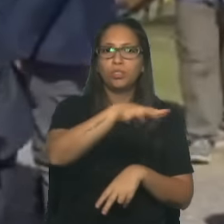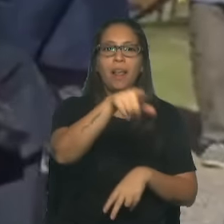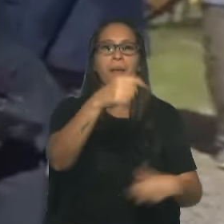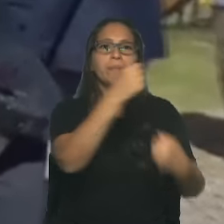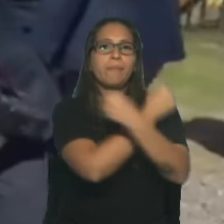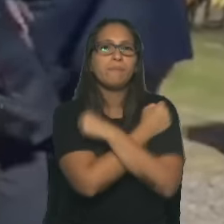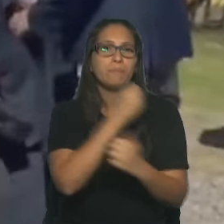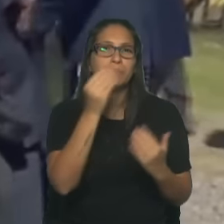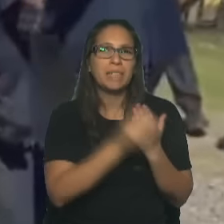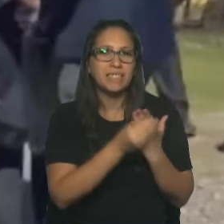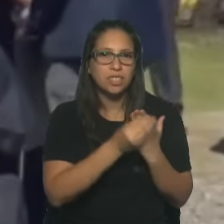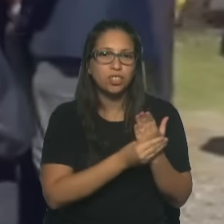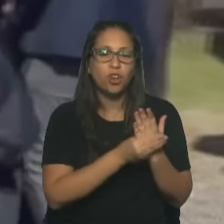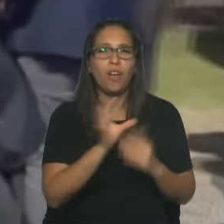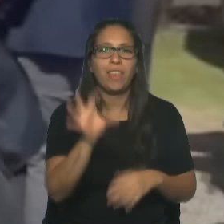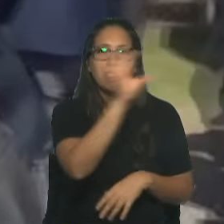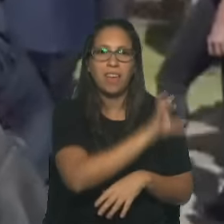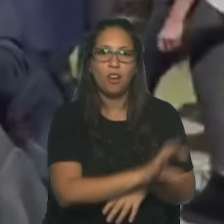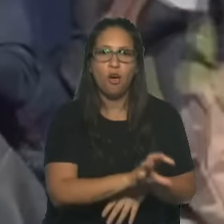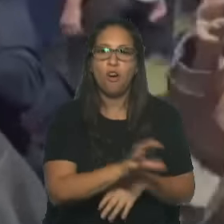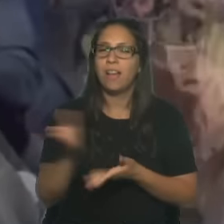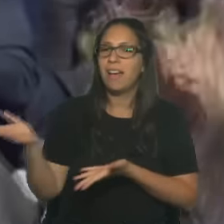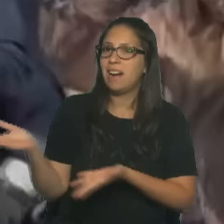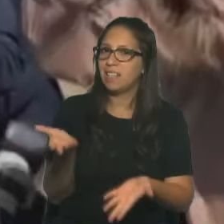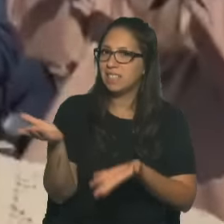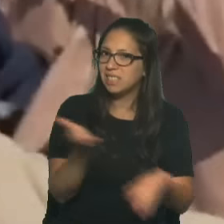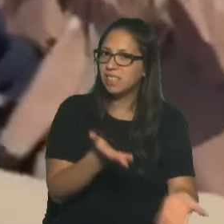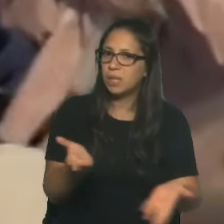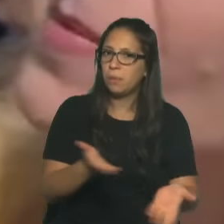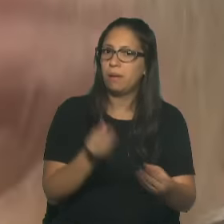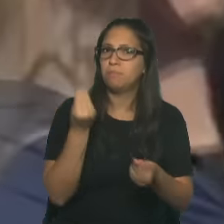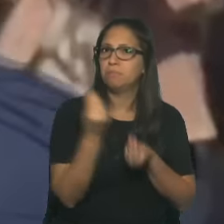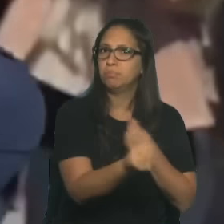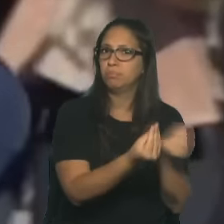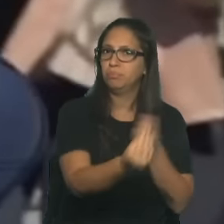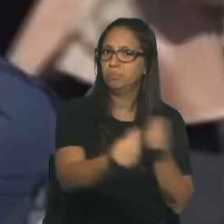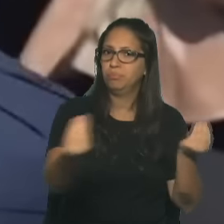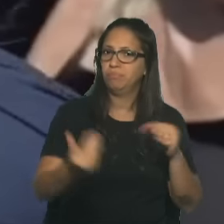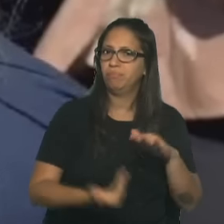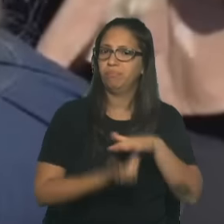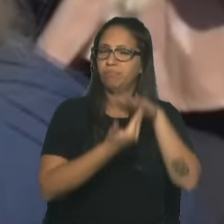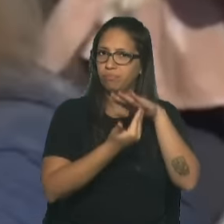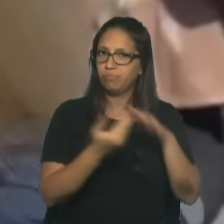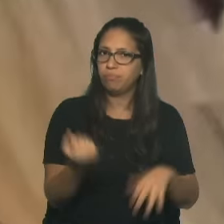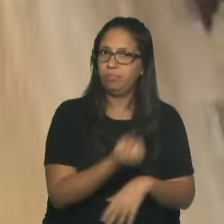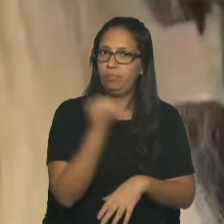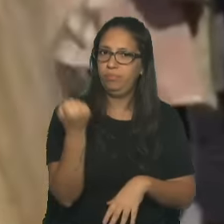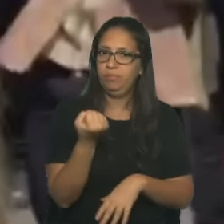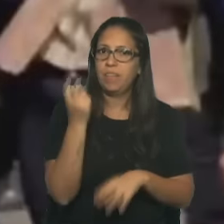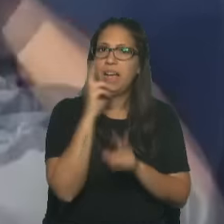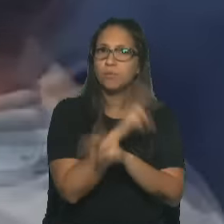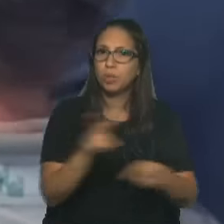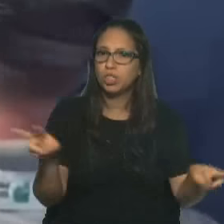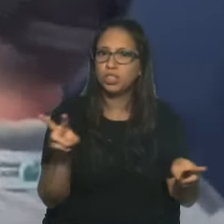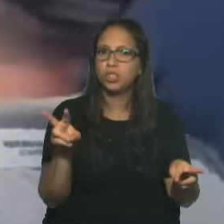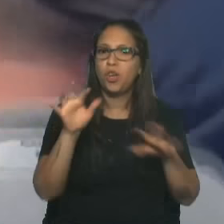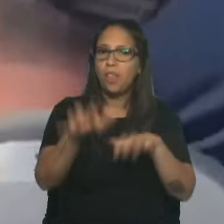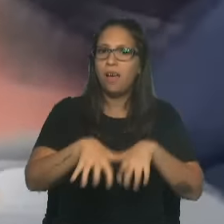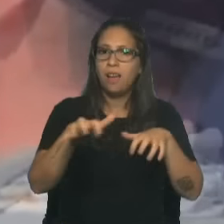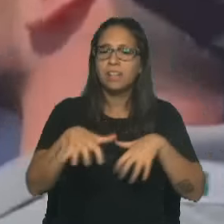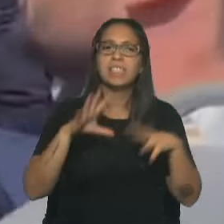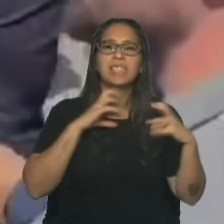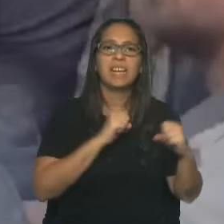el ministro del Interior. Lo están recibiendo diferentes referentes justamente de esta exposición, de diferentes secretarías.